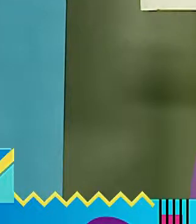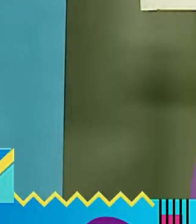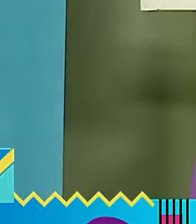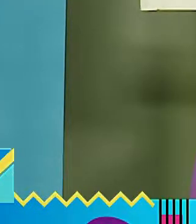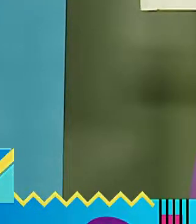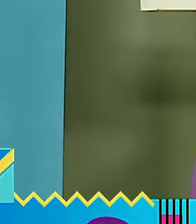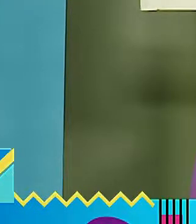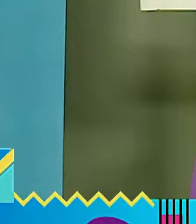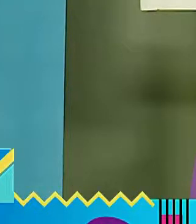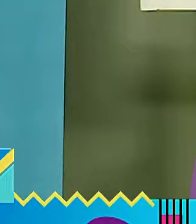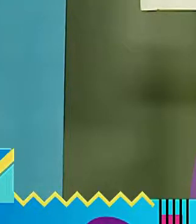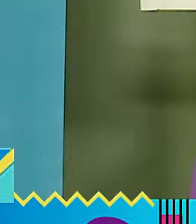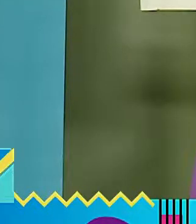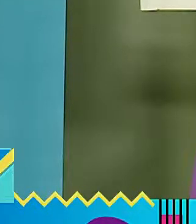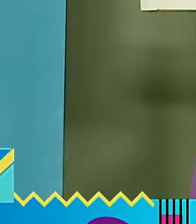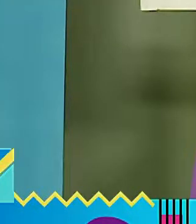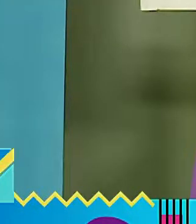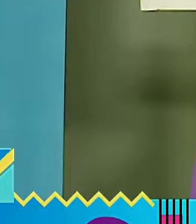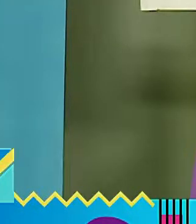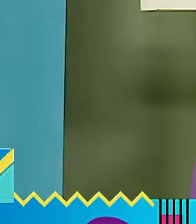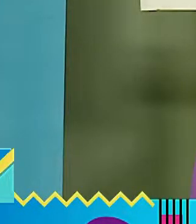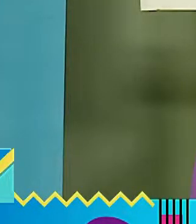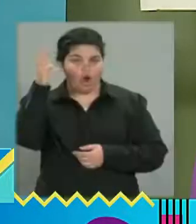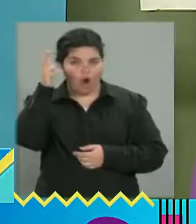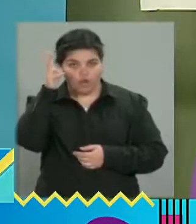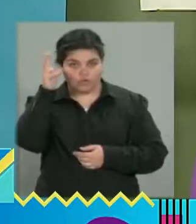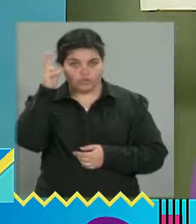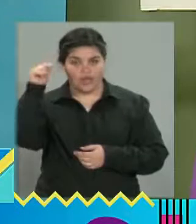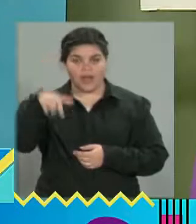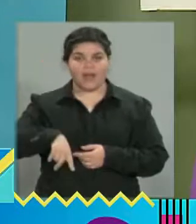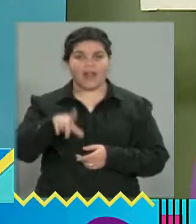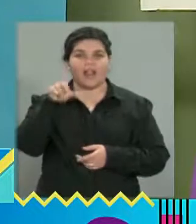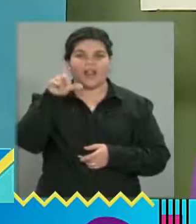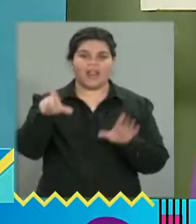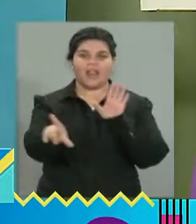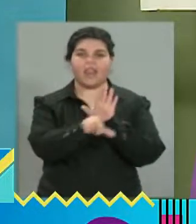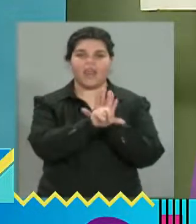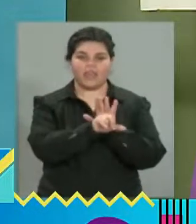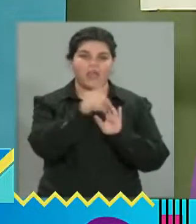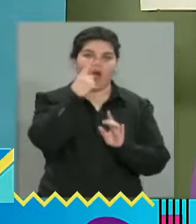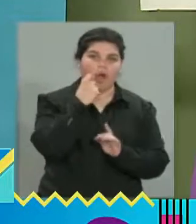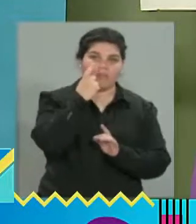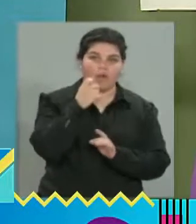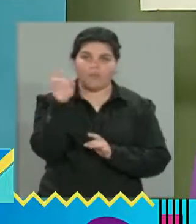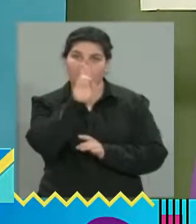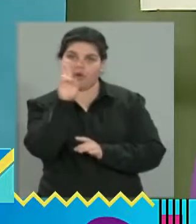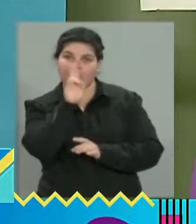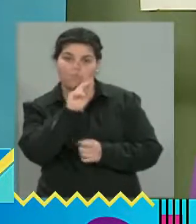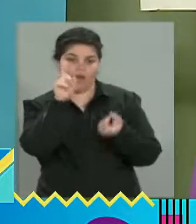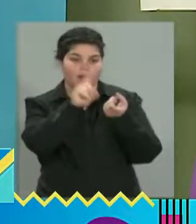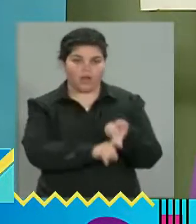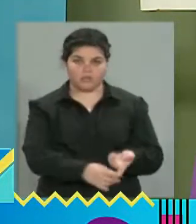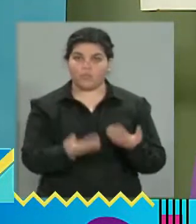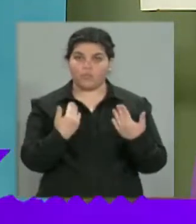se cumplieron 8 años de la ley de matrimonio igualitario en nuestro país. ¿Sí? Argentina siendo vanguardista en